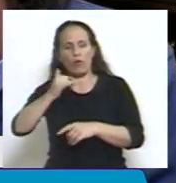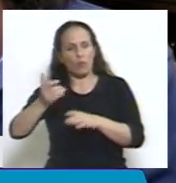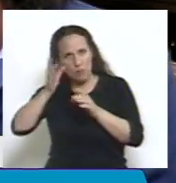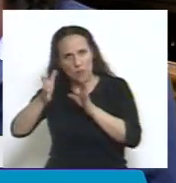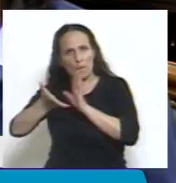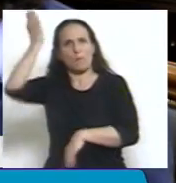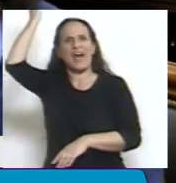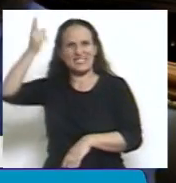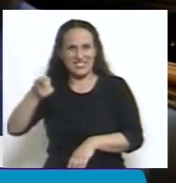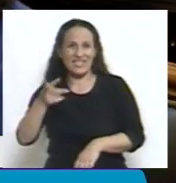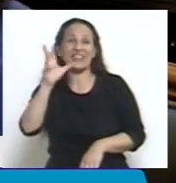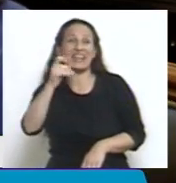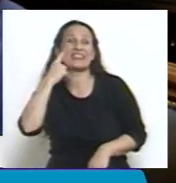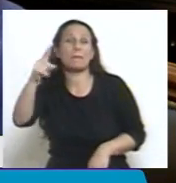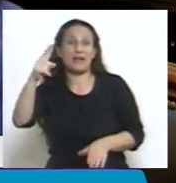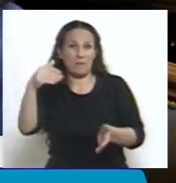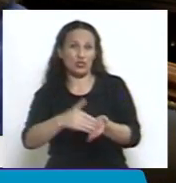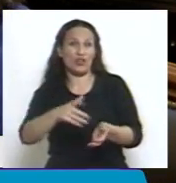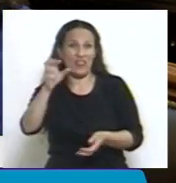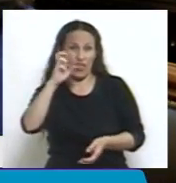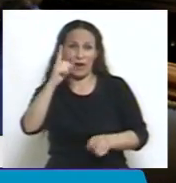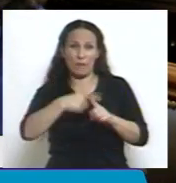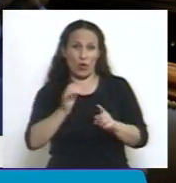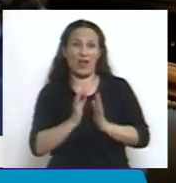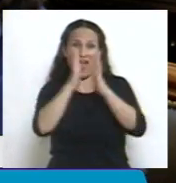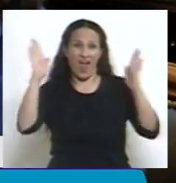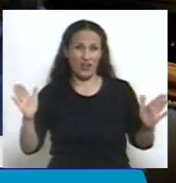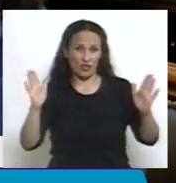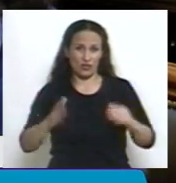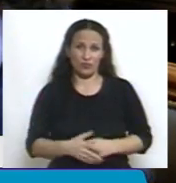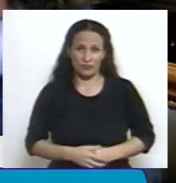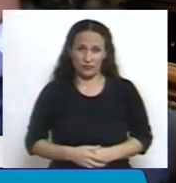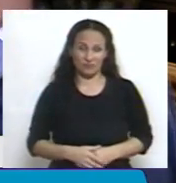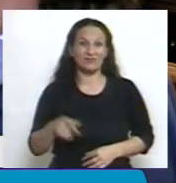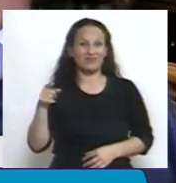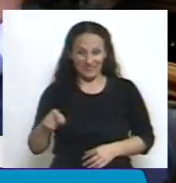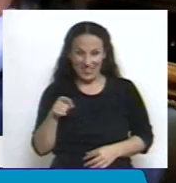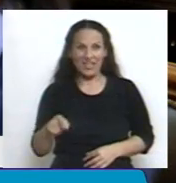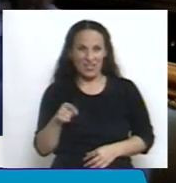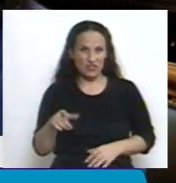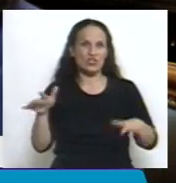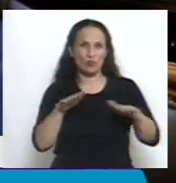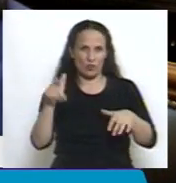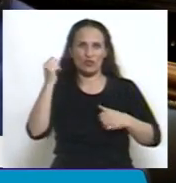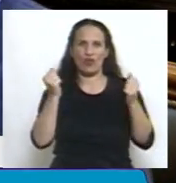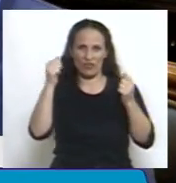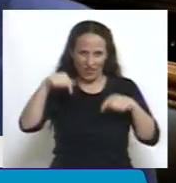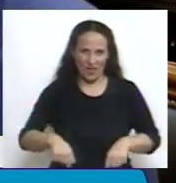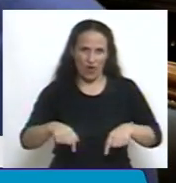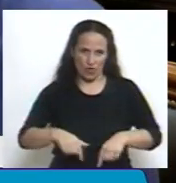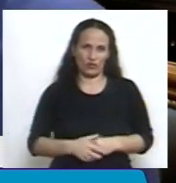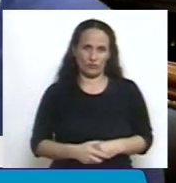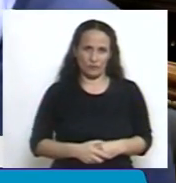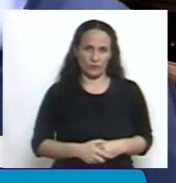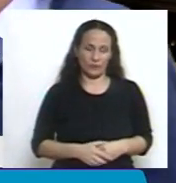Quiere decir que son 30.000 millones de dólares de déficit anual. Ese es el volumen en el que estamos hoy. Entonces, cuando